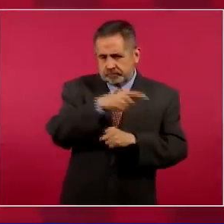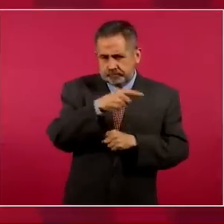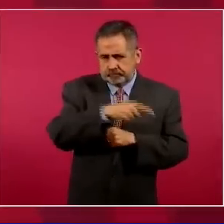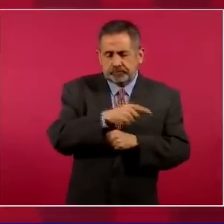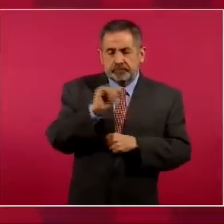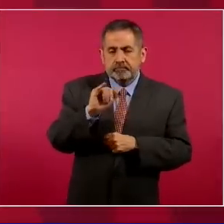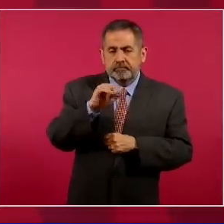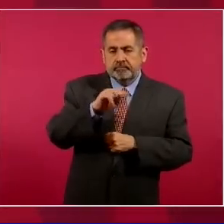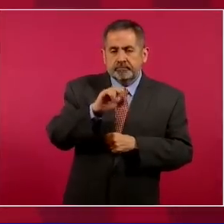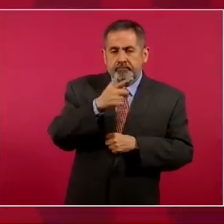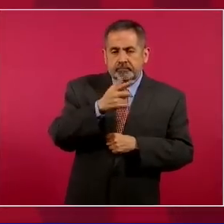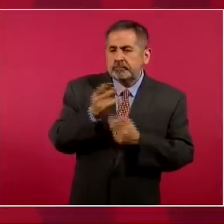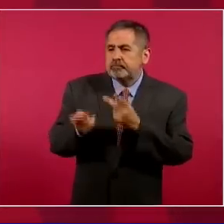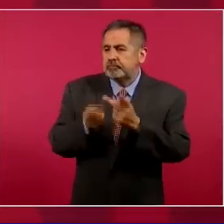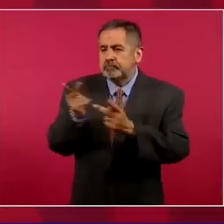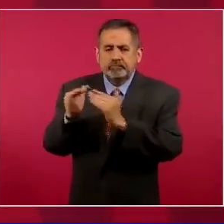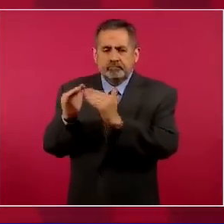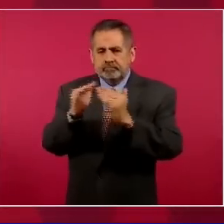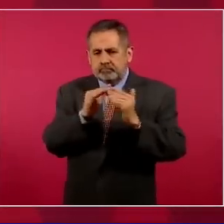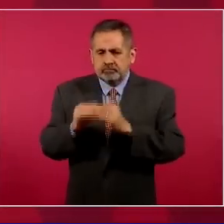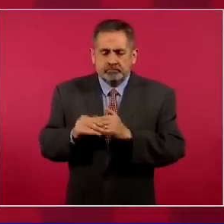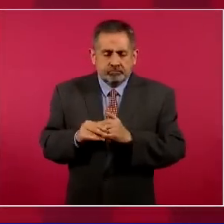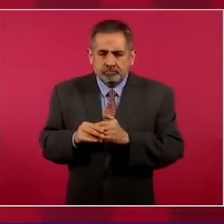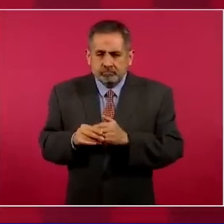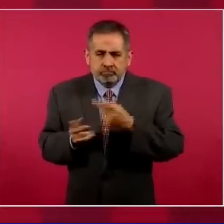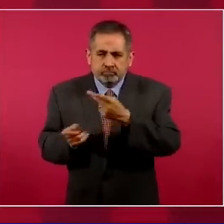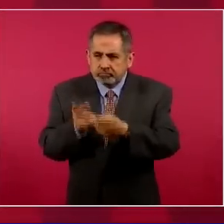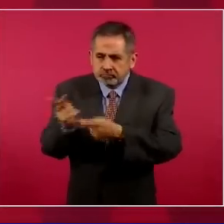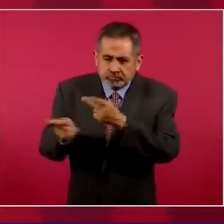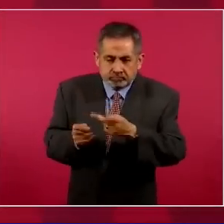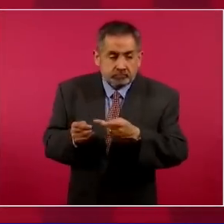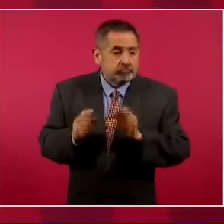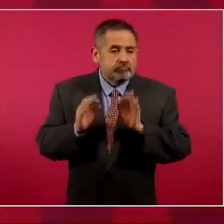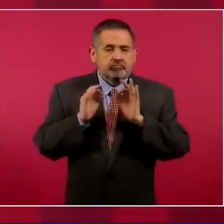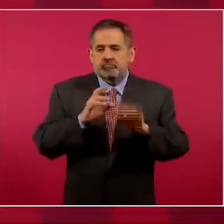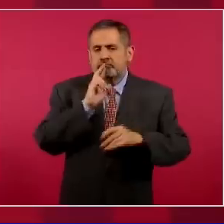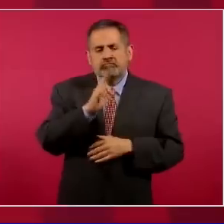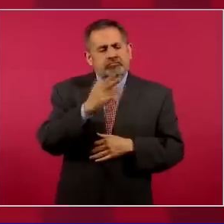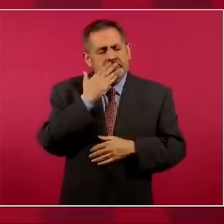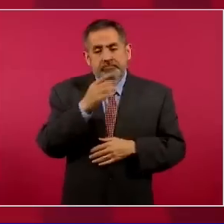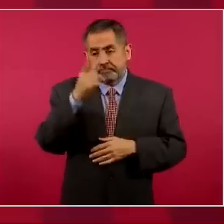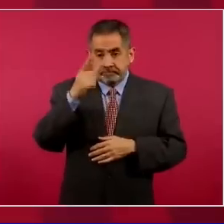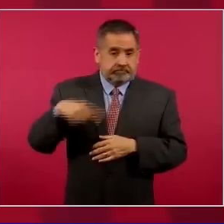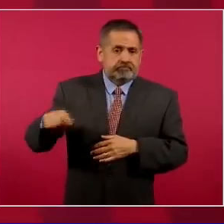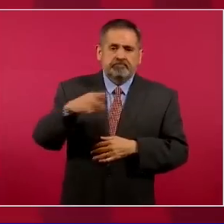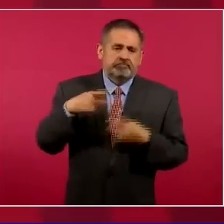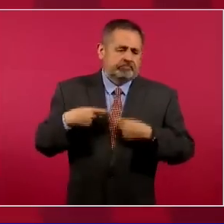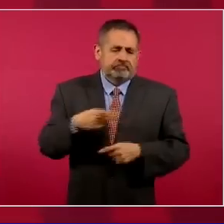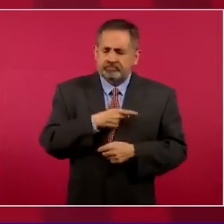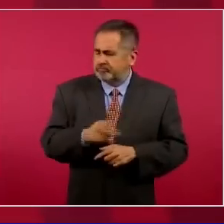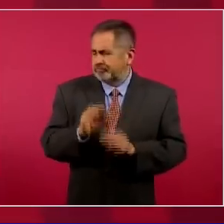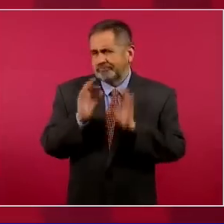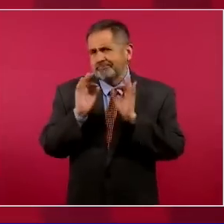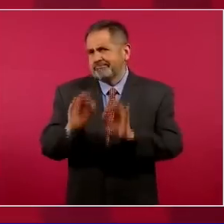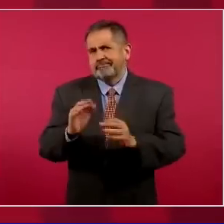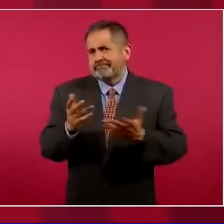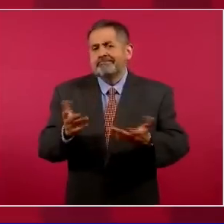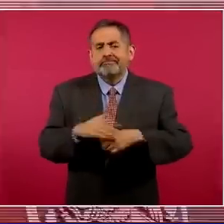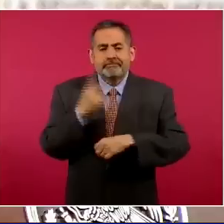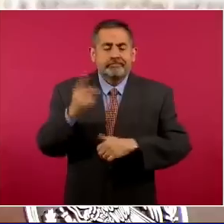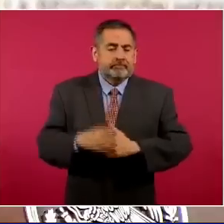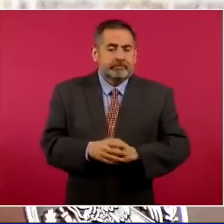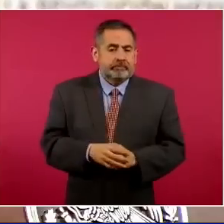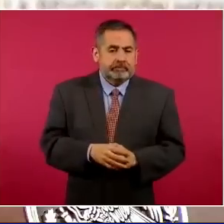y va a salir muy buena para los pobres. Es que